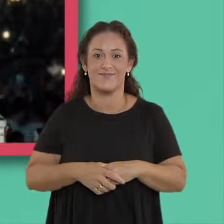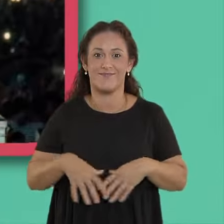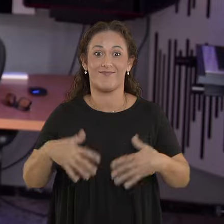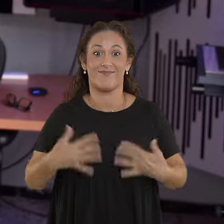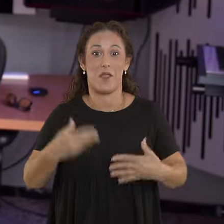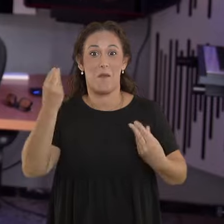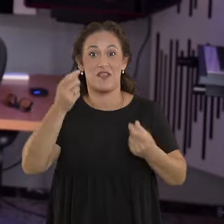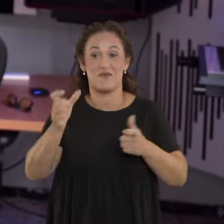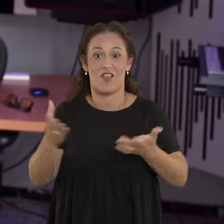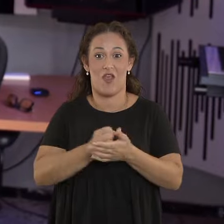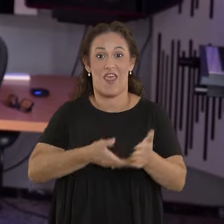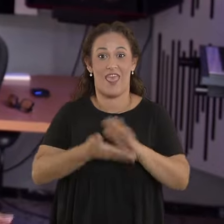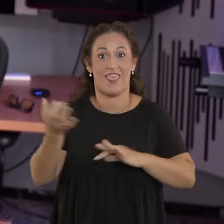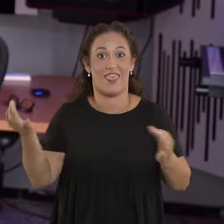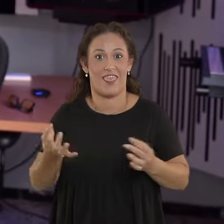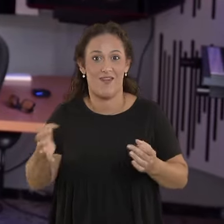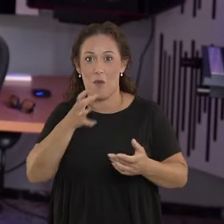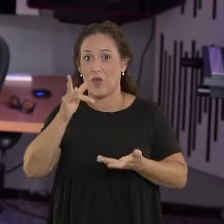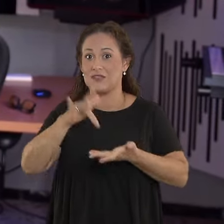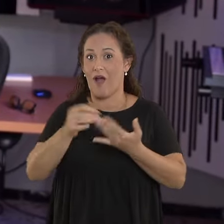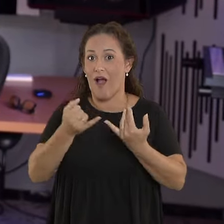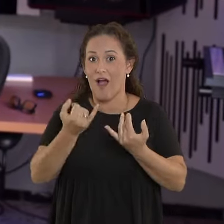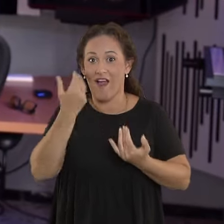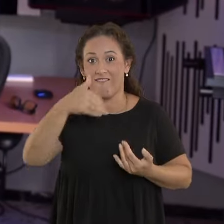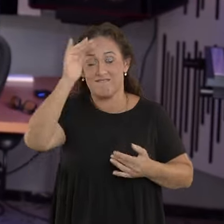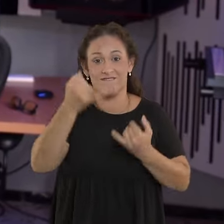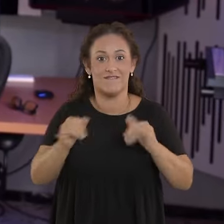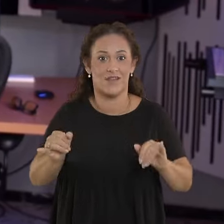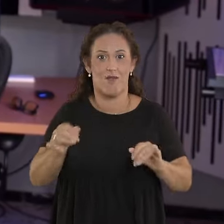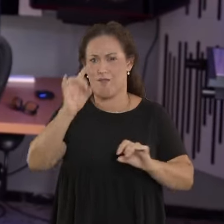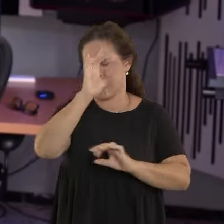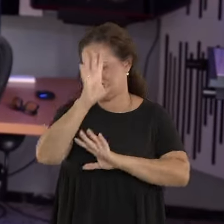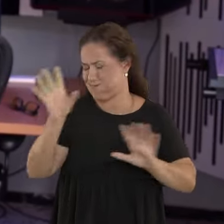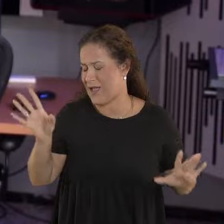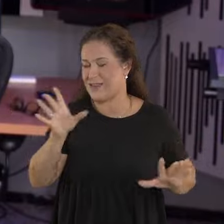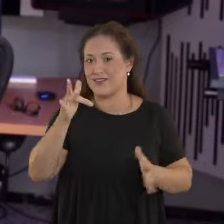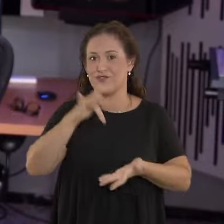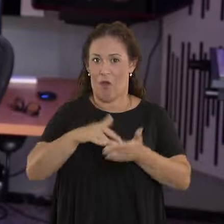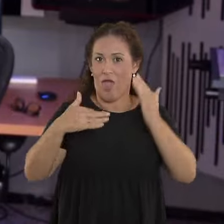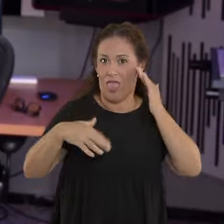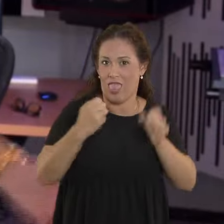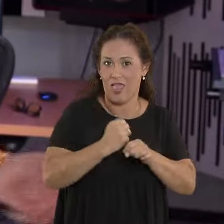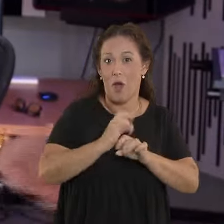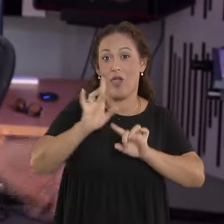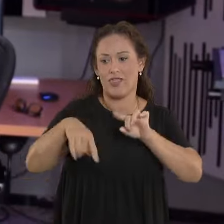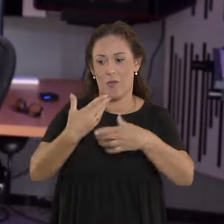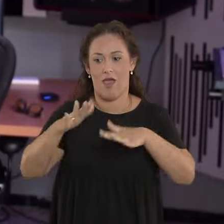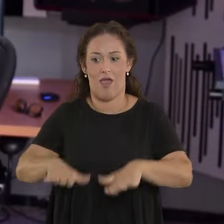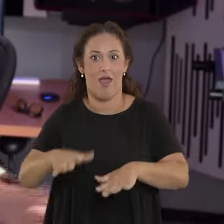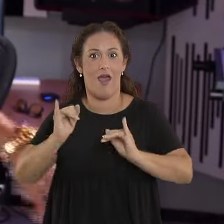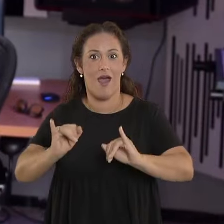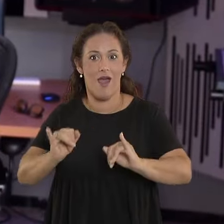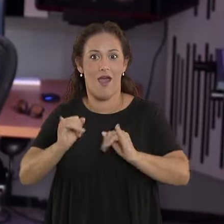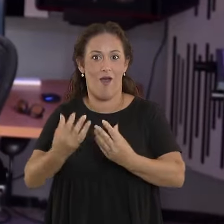Yo creo que todo el mundo debería ir porque va a ser una locura y la verdad es que yo me voy a quedar. En plan, voy a pinchar y luego me quedo allí con la peña disfrutando, porque es que